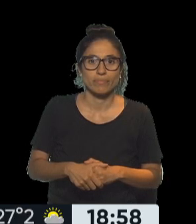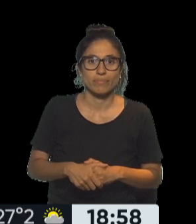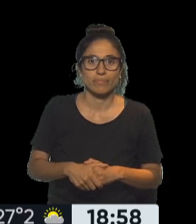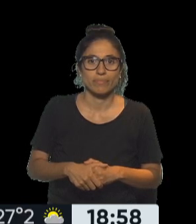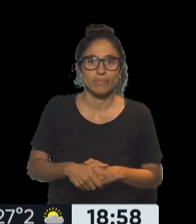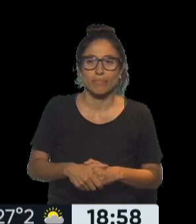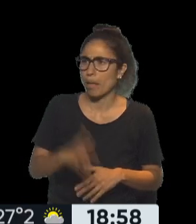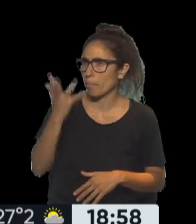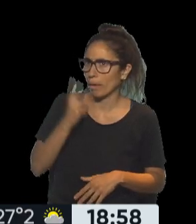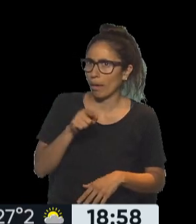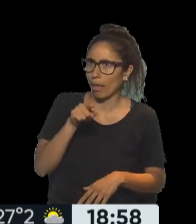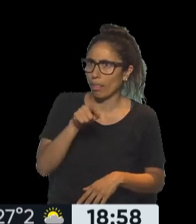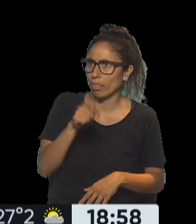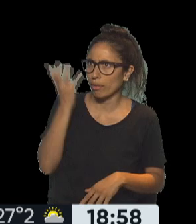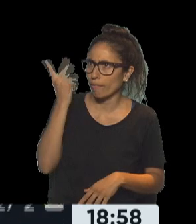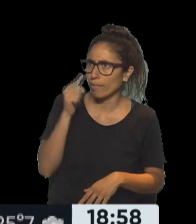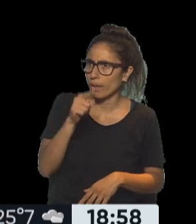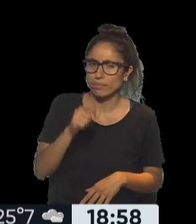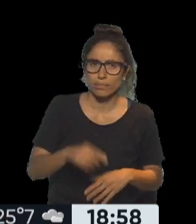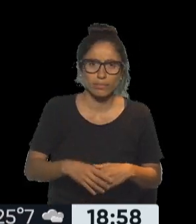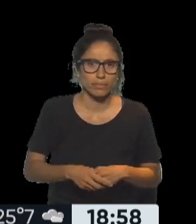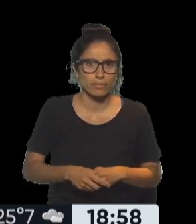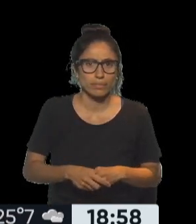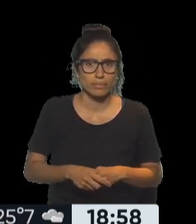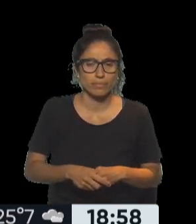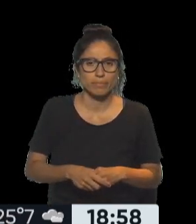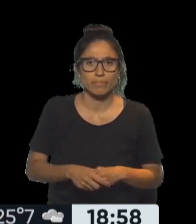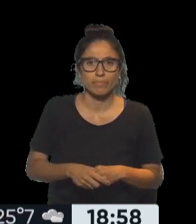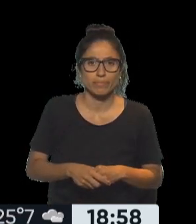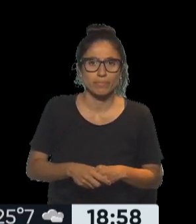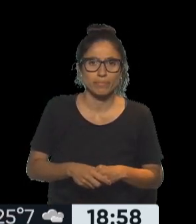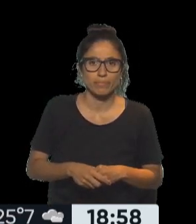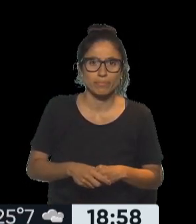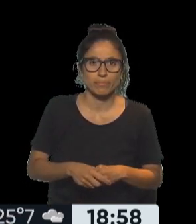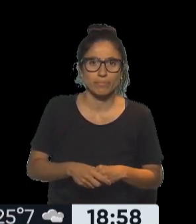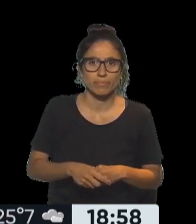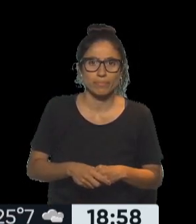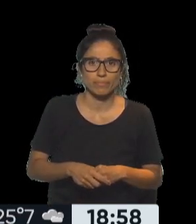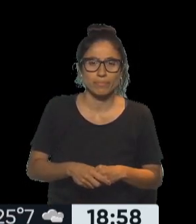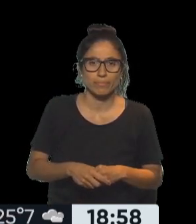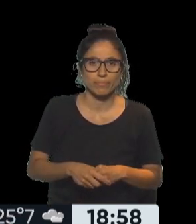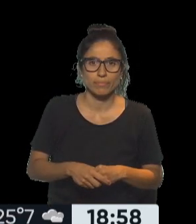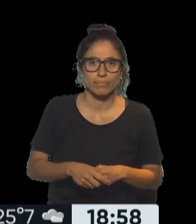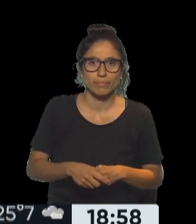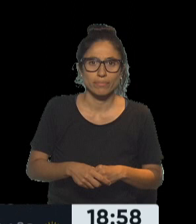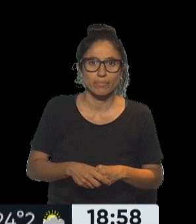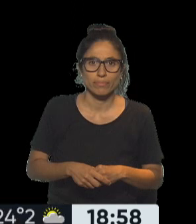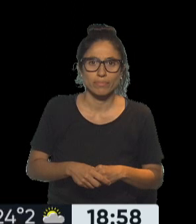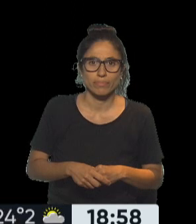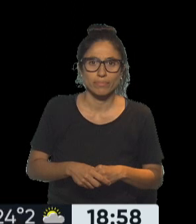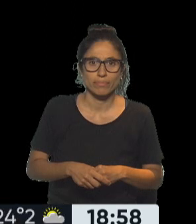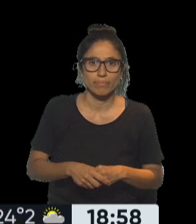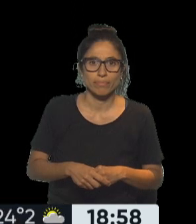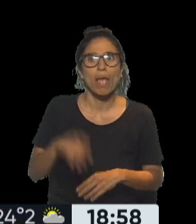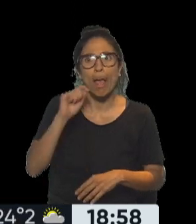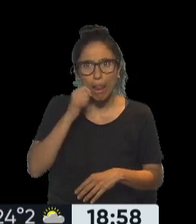l'espoir. Je m'en rapporte ton troisième. Ahí está la extraditada. Ahí está la extraditada. Pero qué lindo que lo hace, qué